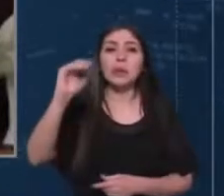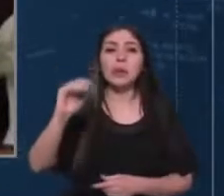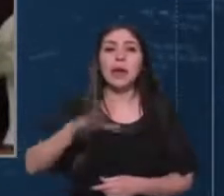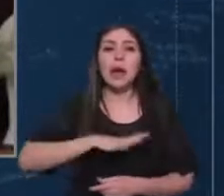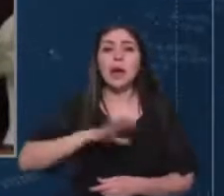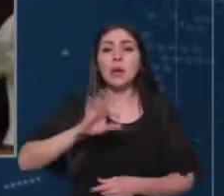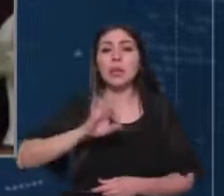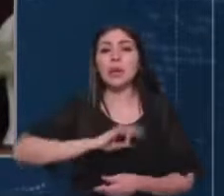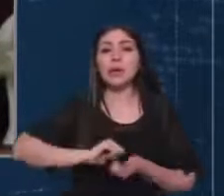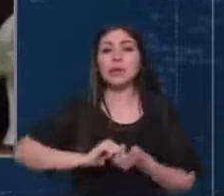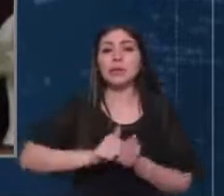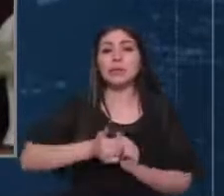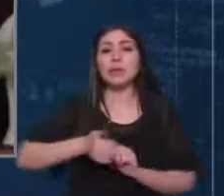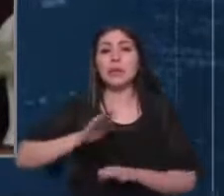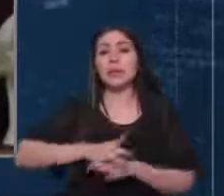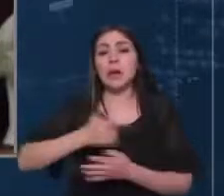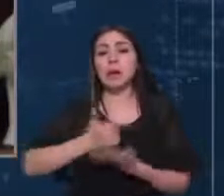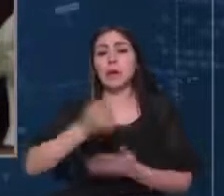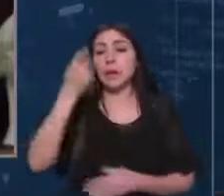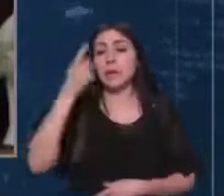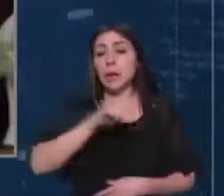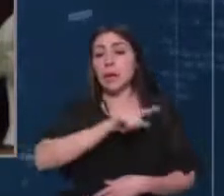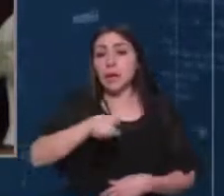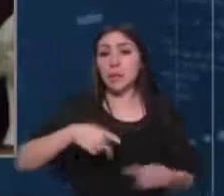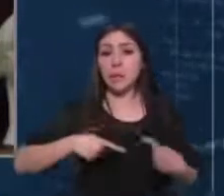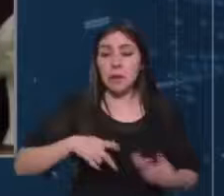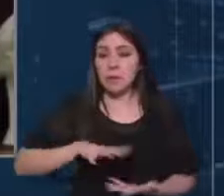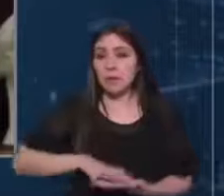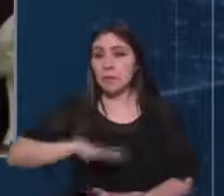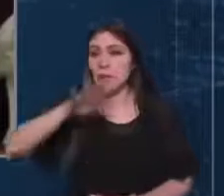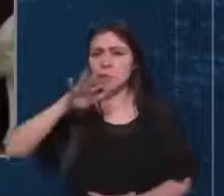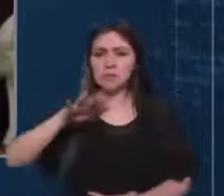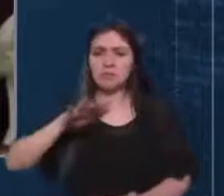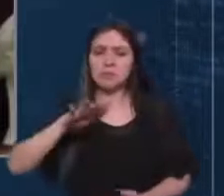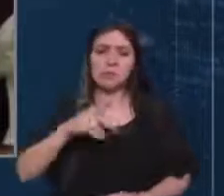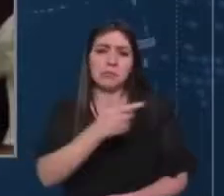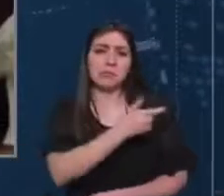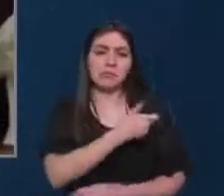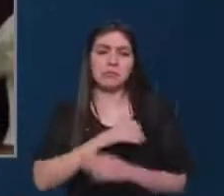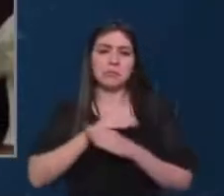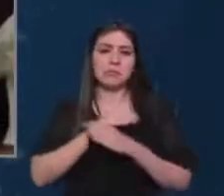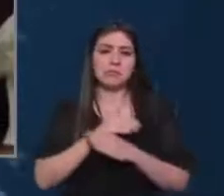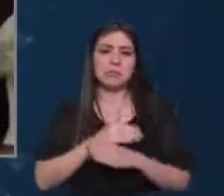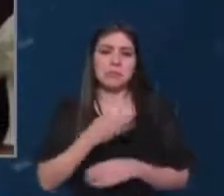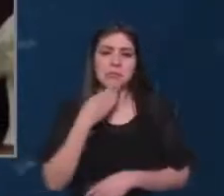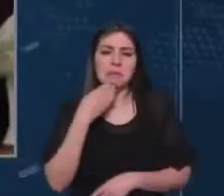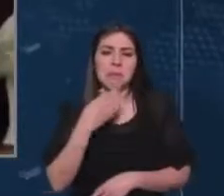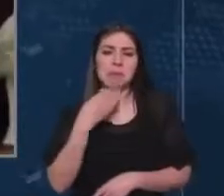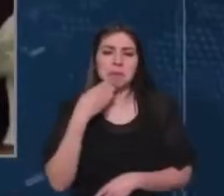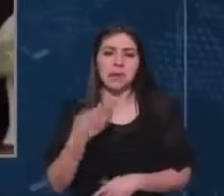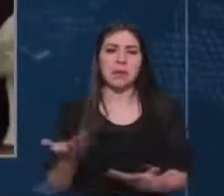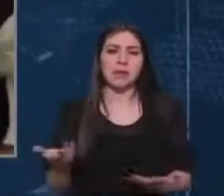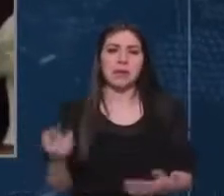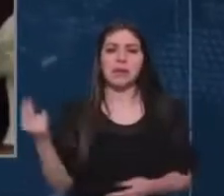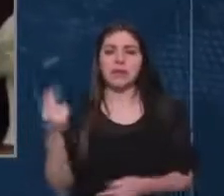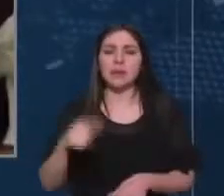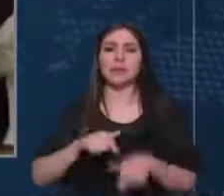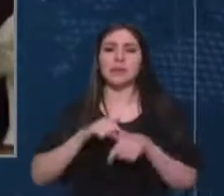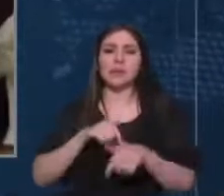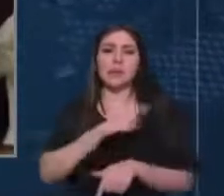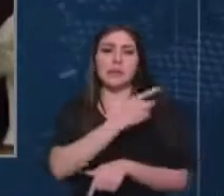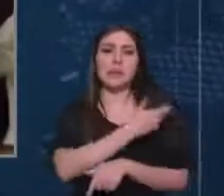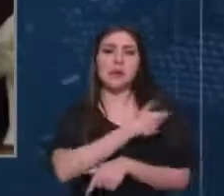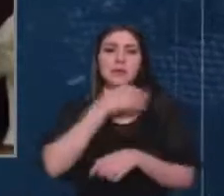la verdad es que la gran mayoría de las personas tienen excelentes resultados, ¿no? Entonces, en ese sentido, pues hay que seguir con las campañas de